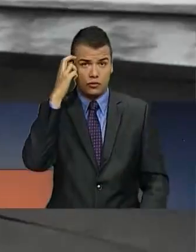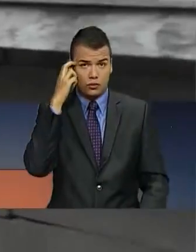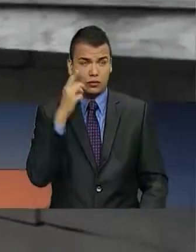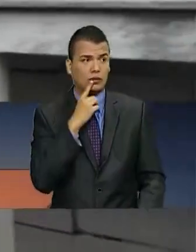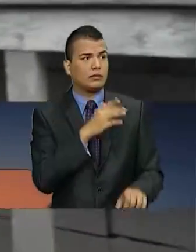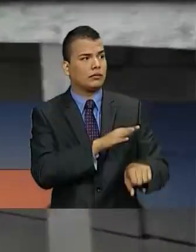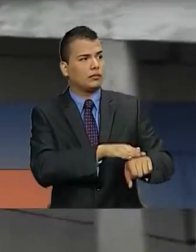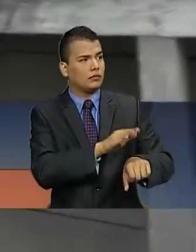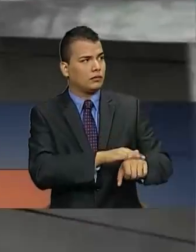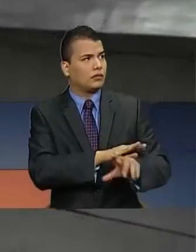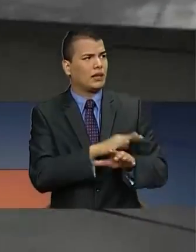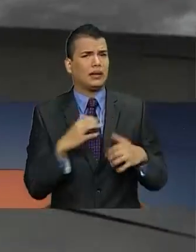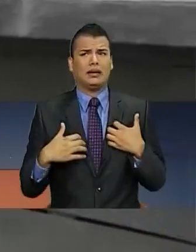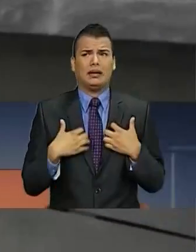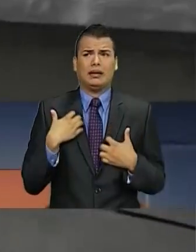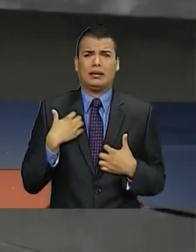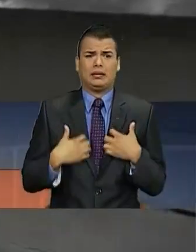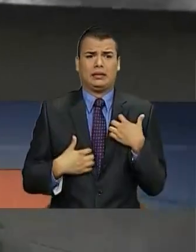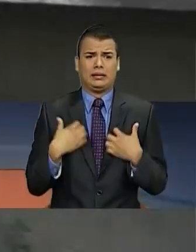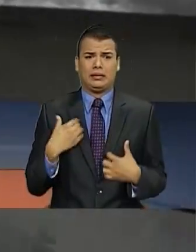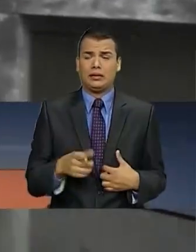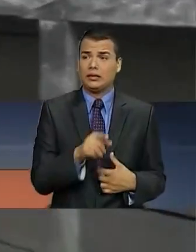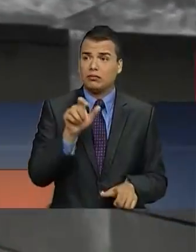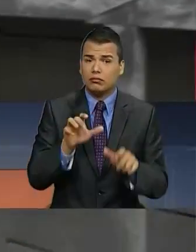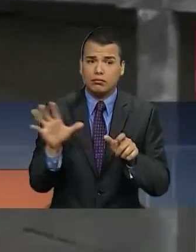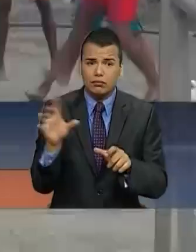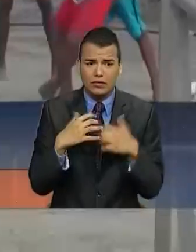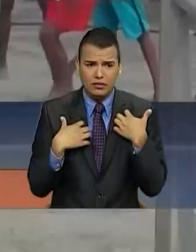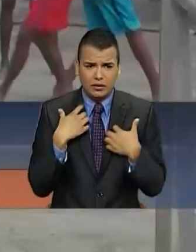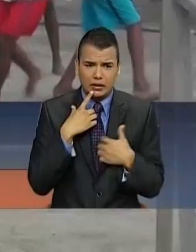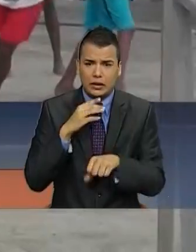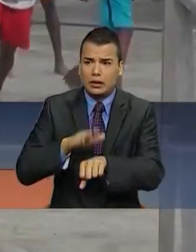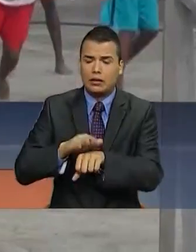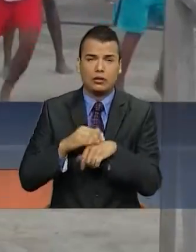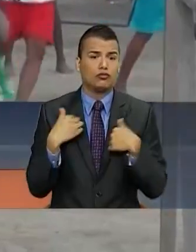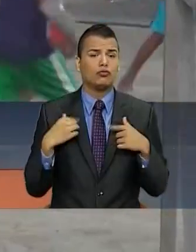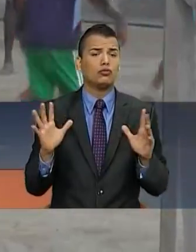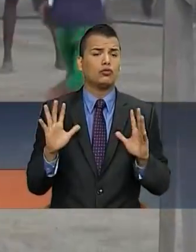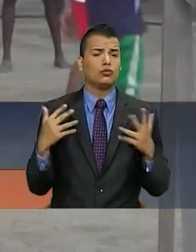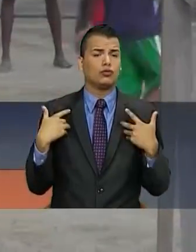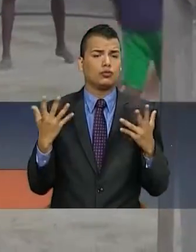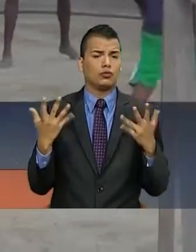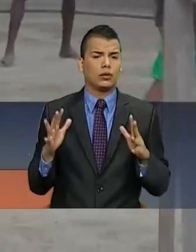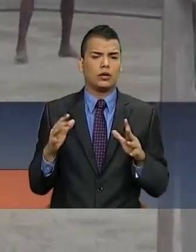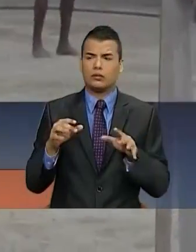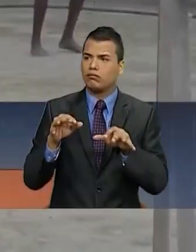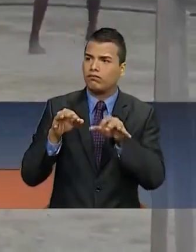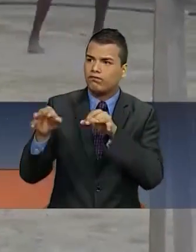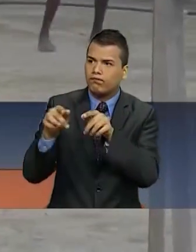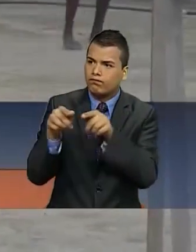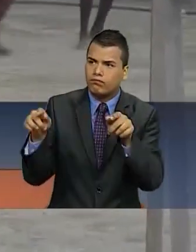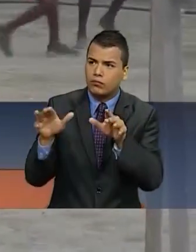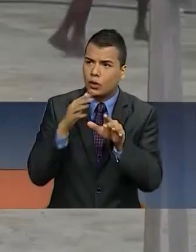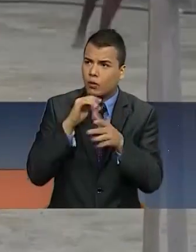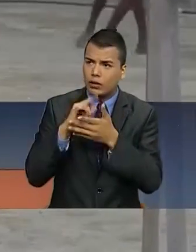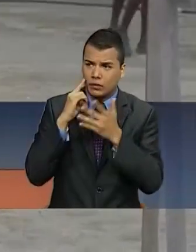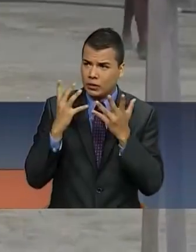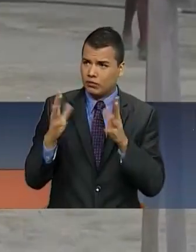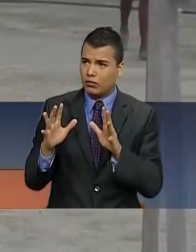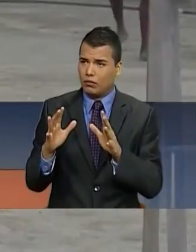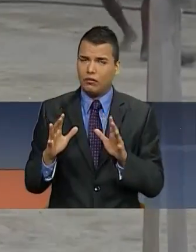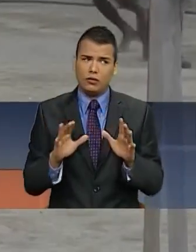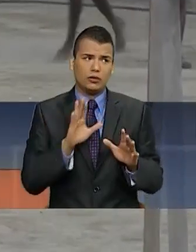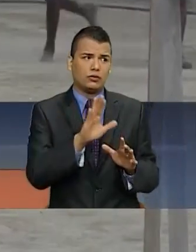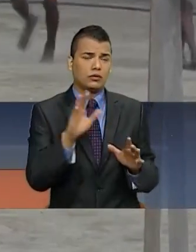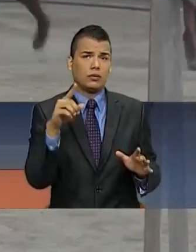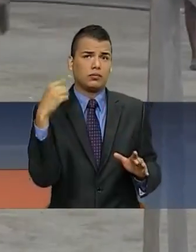que precisamente hay zozobra en la comunidad, la gente tiene miedo, nadie quiere hablar ni a las autoridades para dar más detalles frente a este secuestro. Sí,